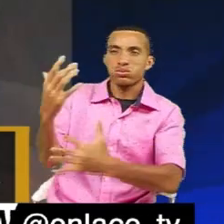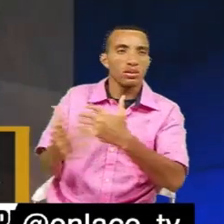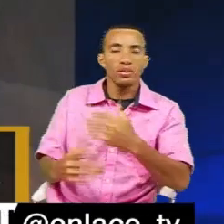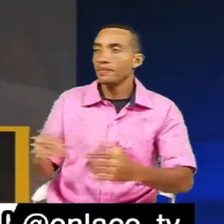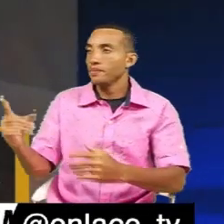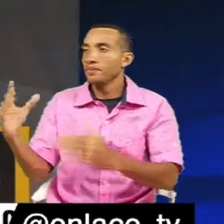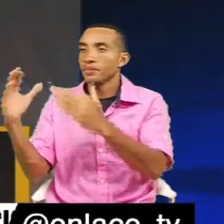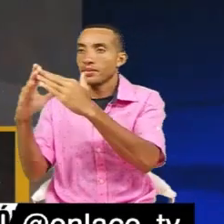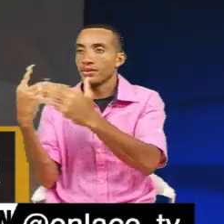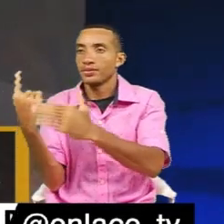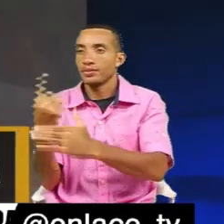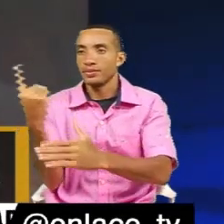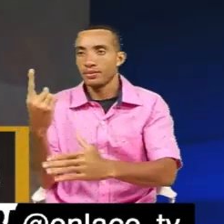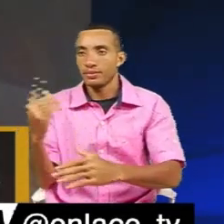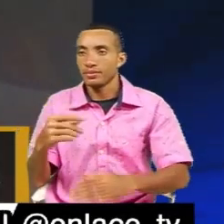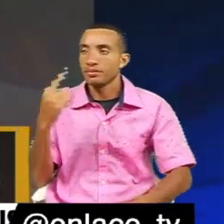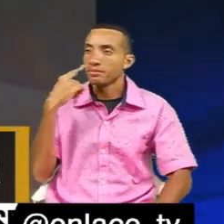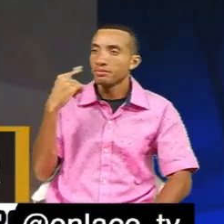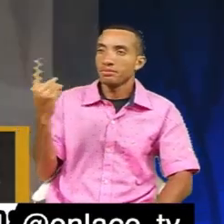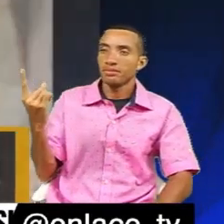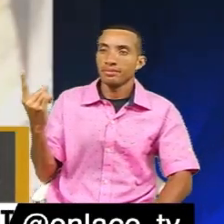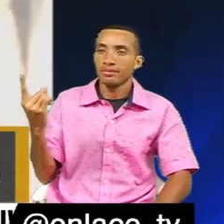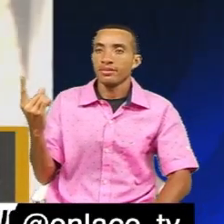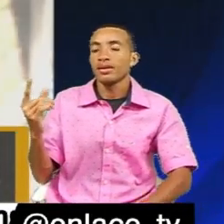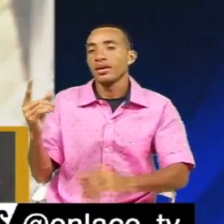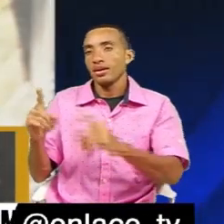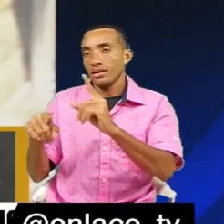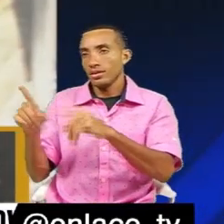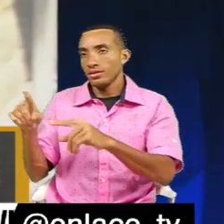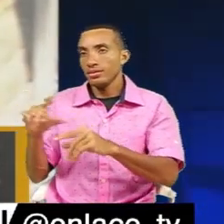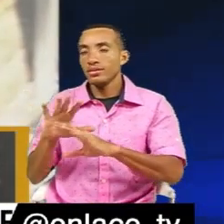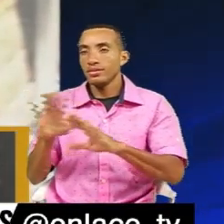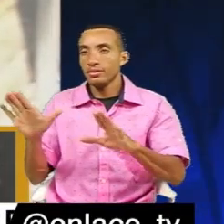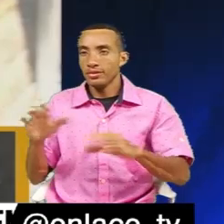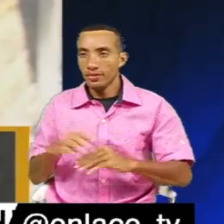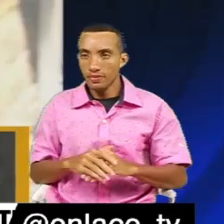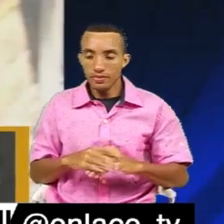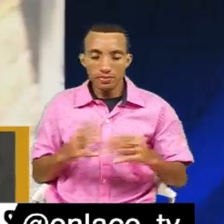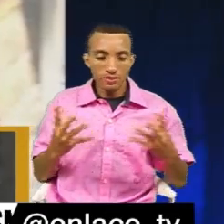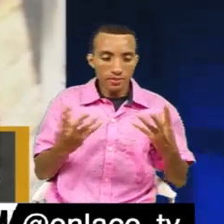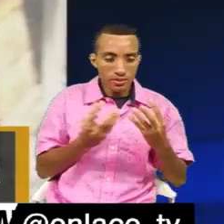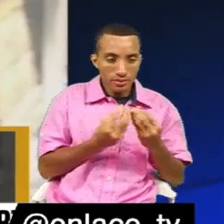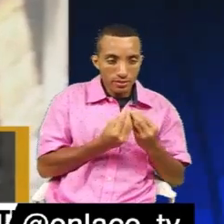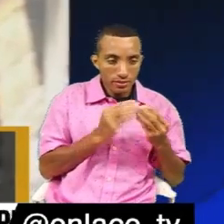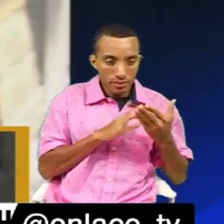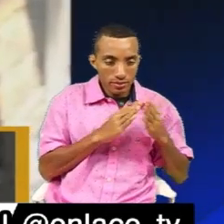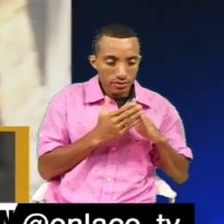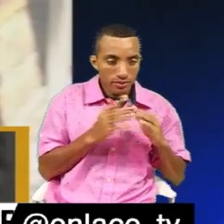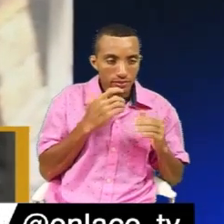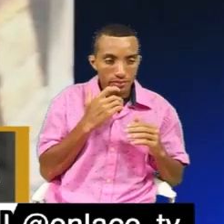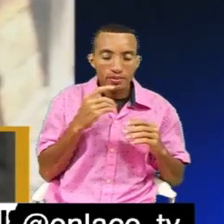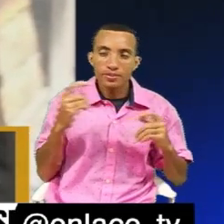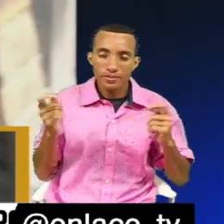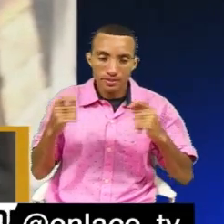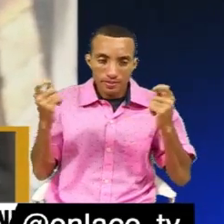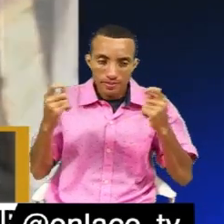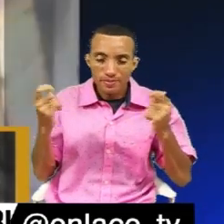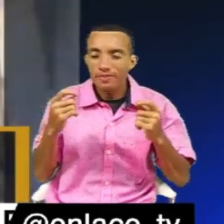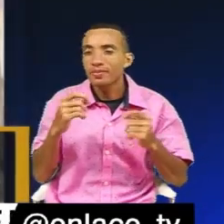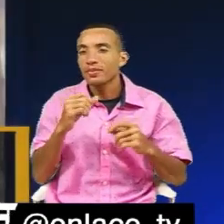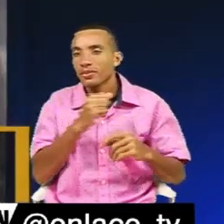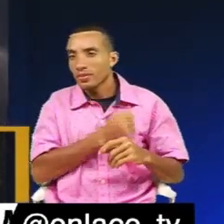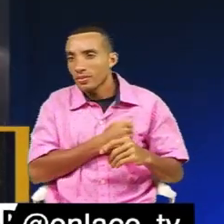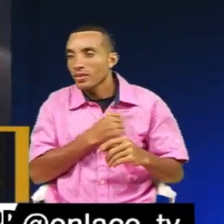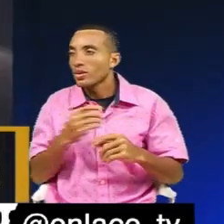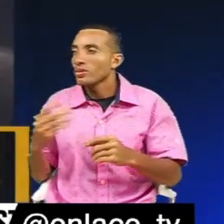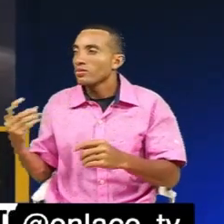las condiciones en las que quedaron algunas áreas de la residencia. A esta hora, la Junta de Acción Comunal emprende una campaña por la zona para tratar de